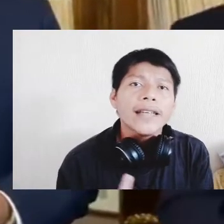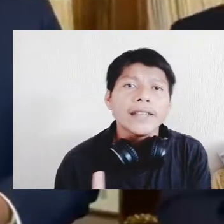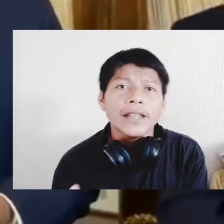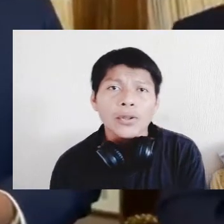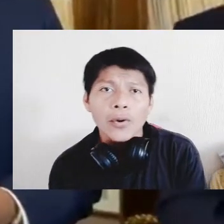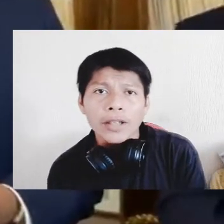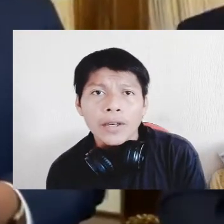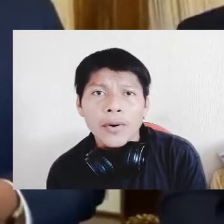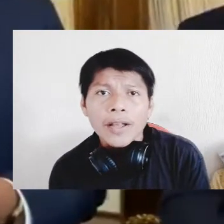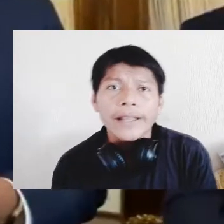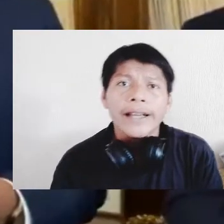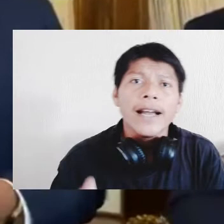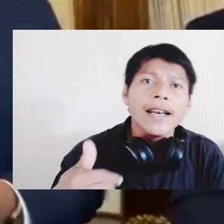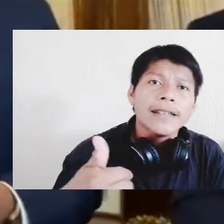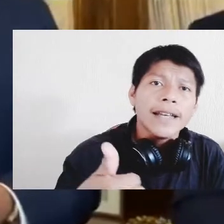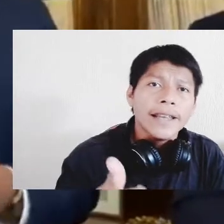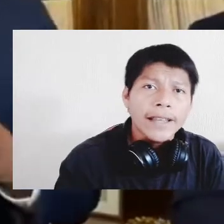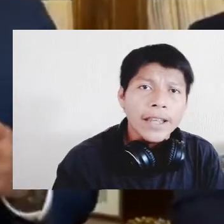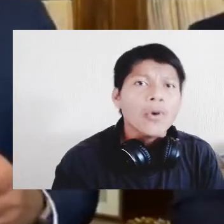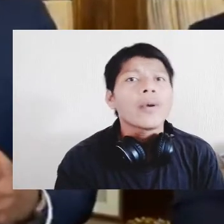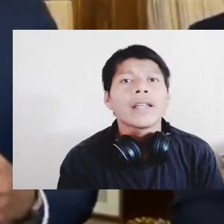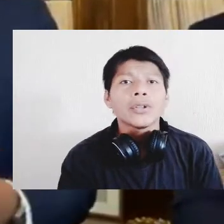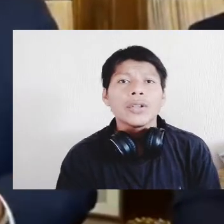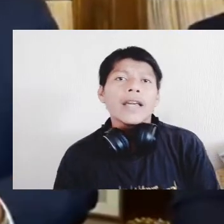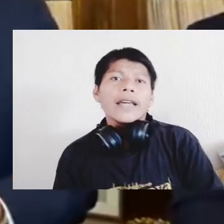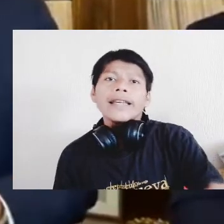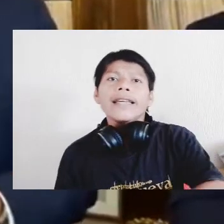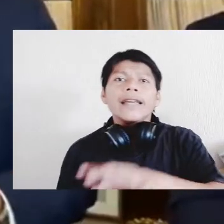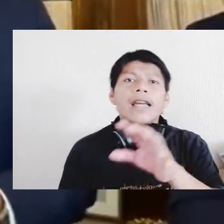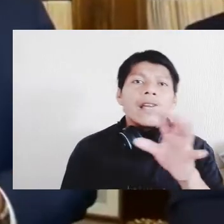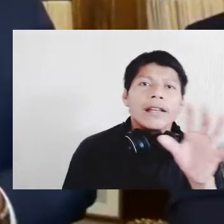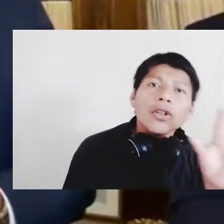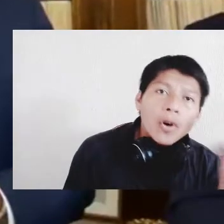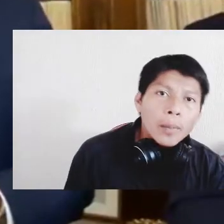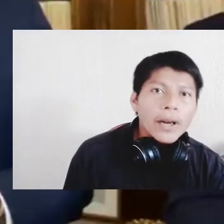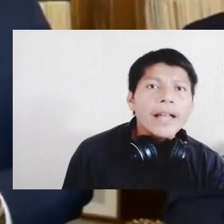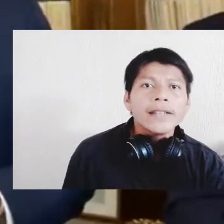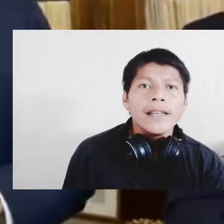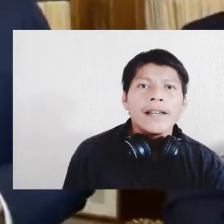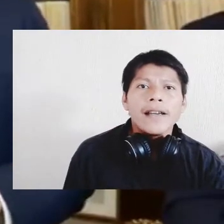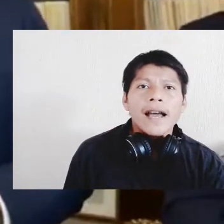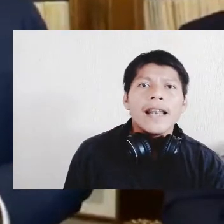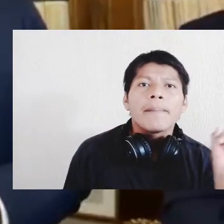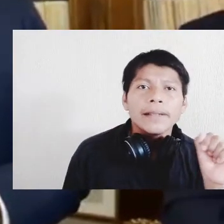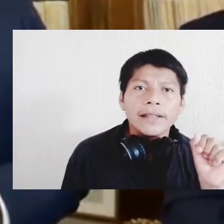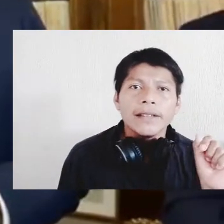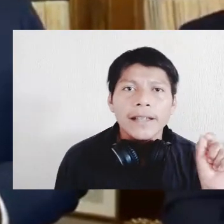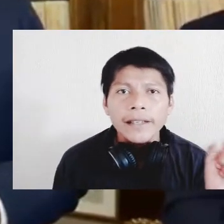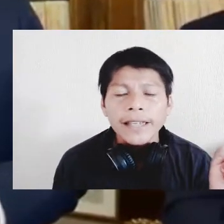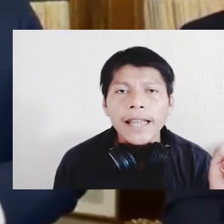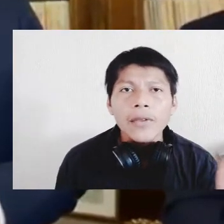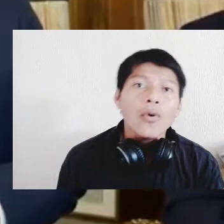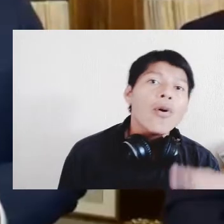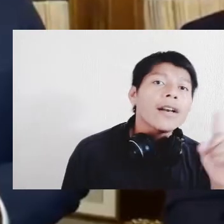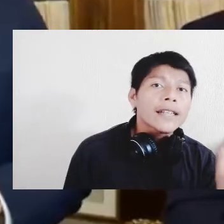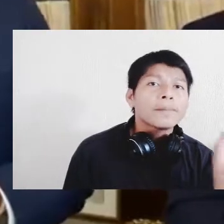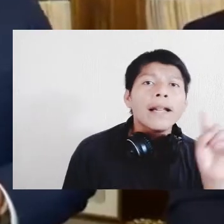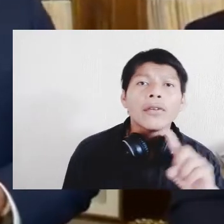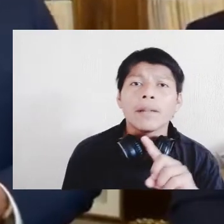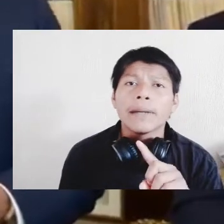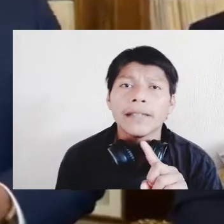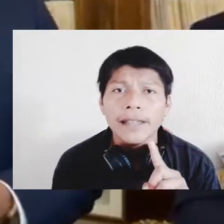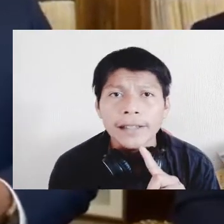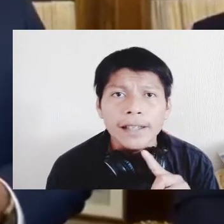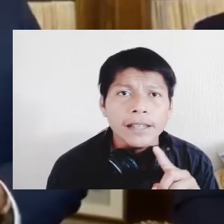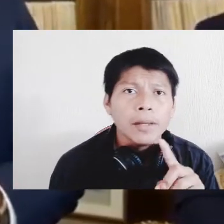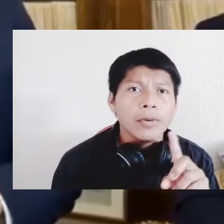Olga Sánchez Cordero, dejar la Secretaría de Gobernación y incorporarse a la presidencia del Senado, con respaldo